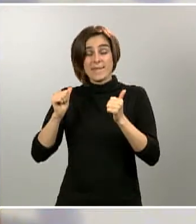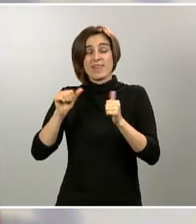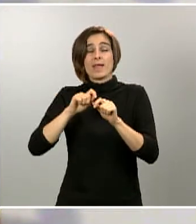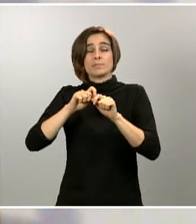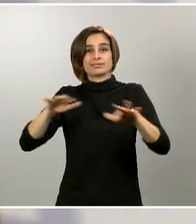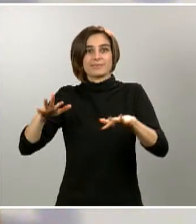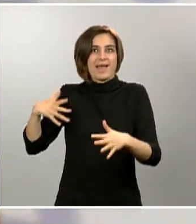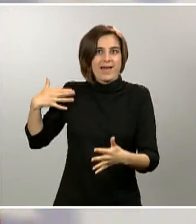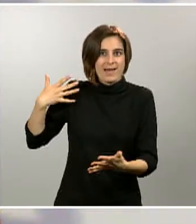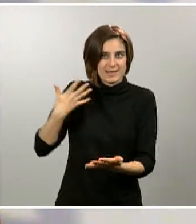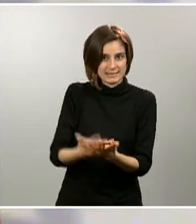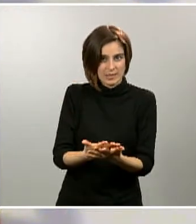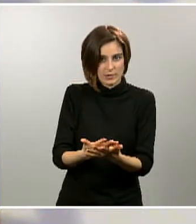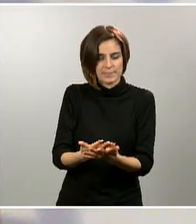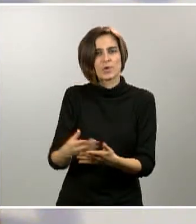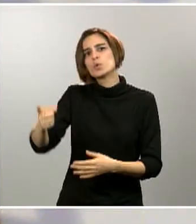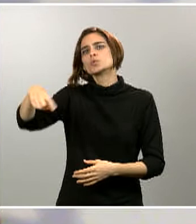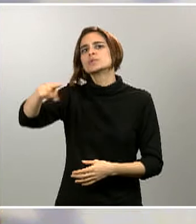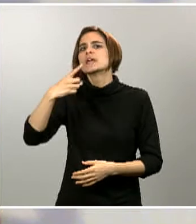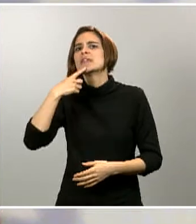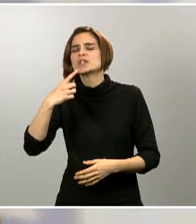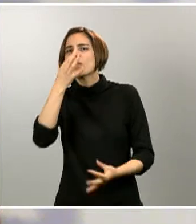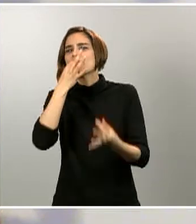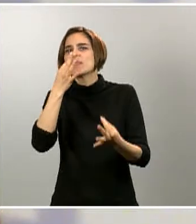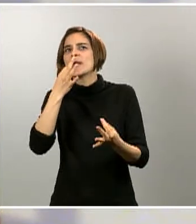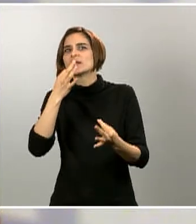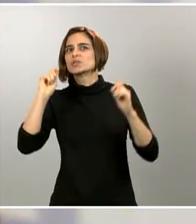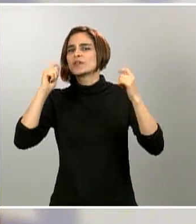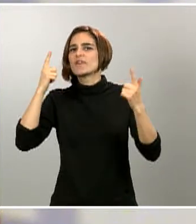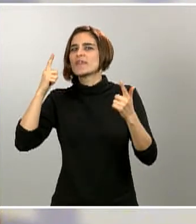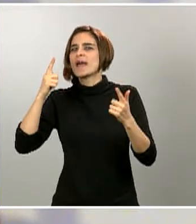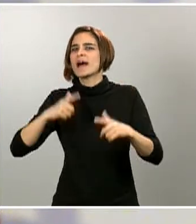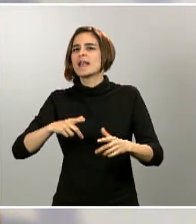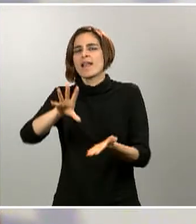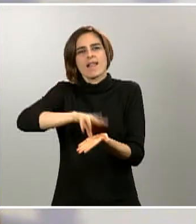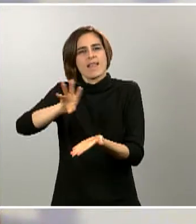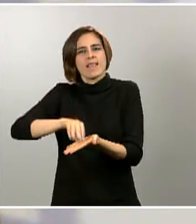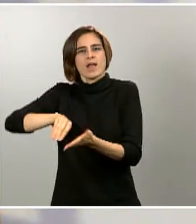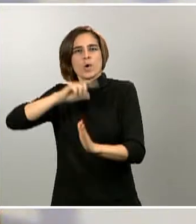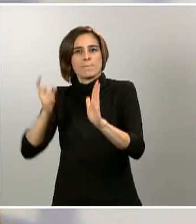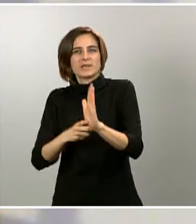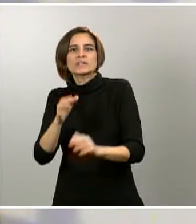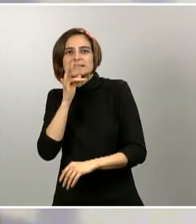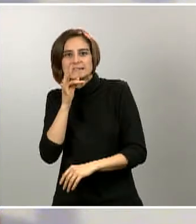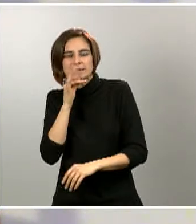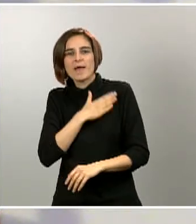que aún no tienen todos los datos, pero os quisiéramos saber, a fecha de hoy y con los datos de los que disponen, qué cifras maneja el Gobierno.